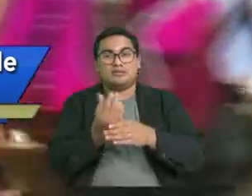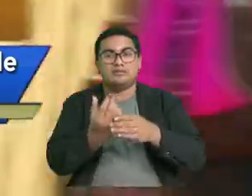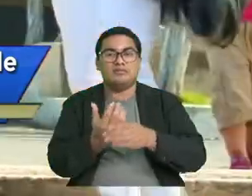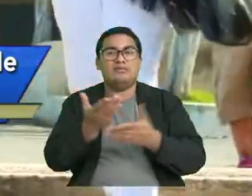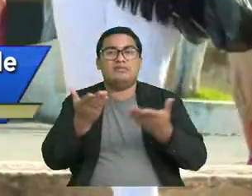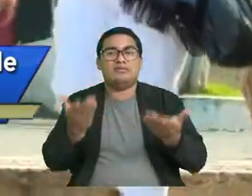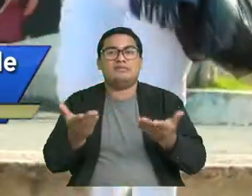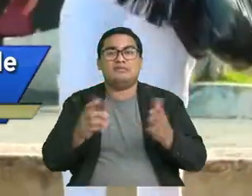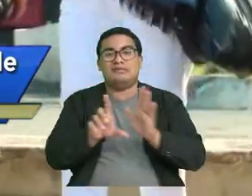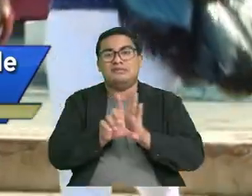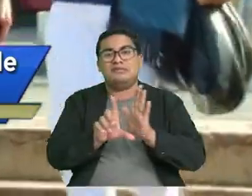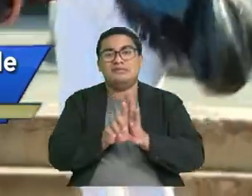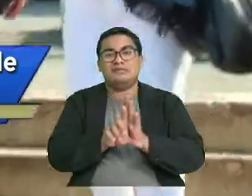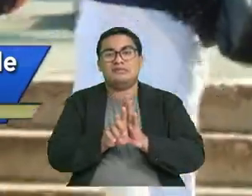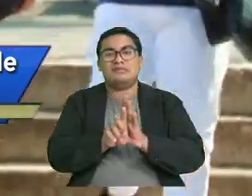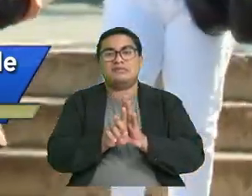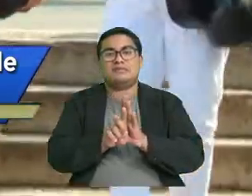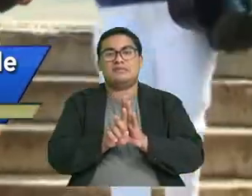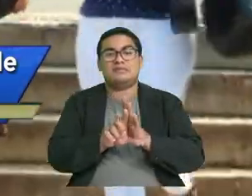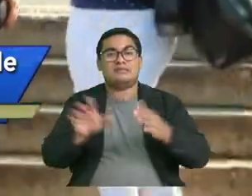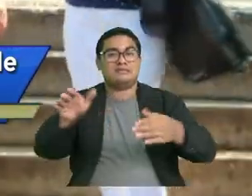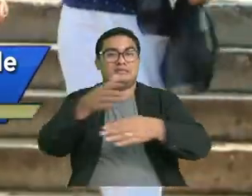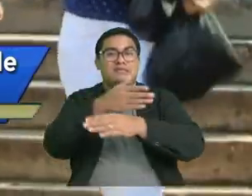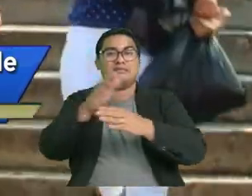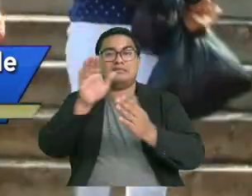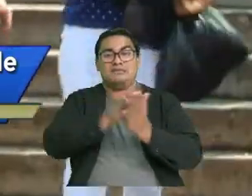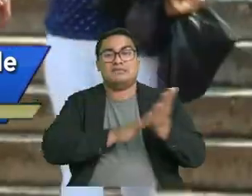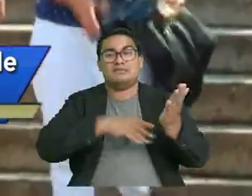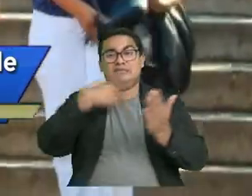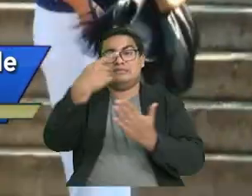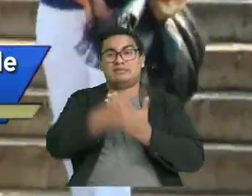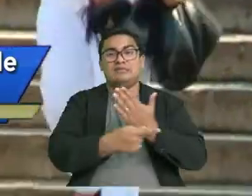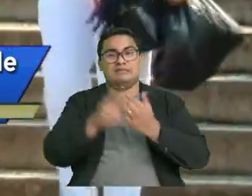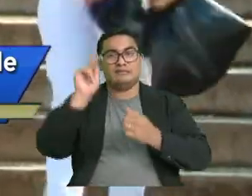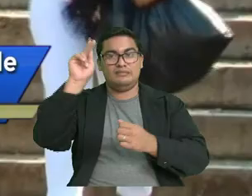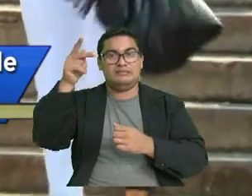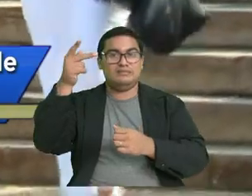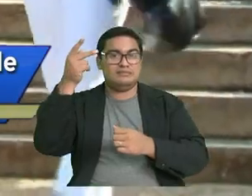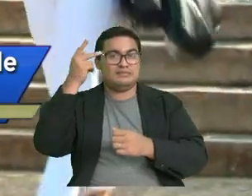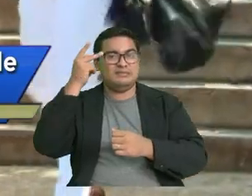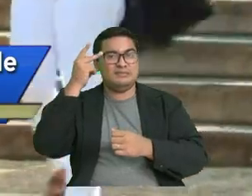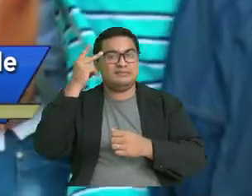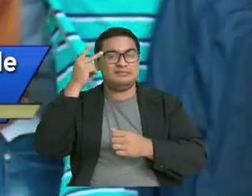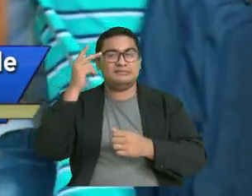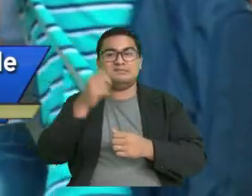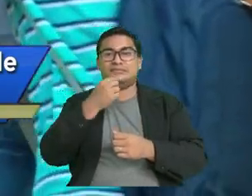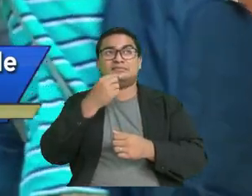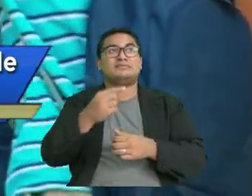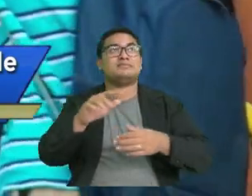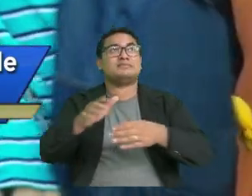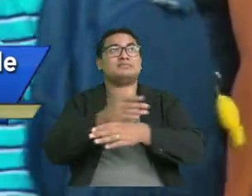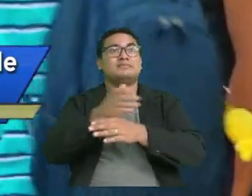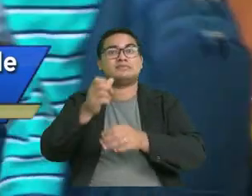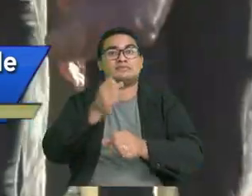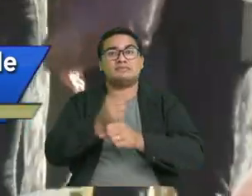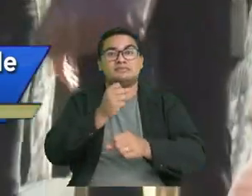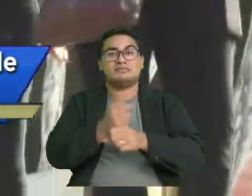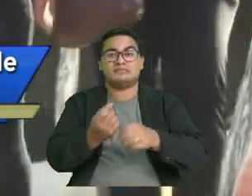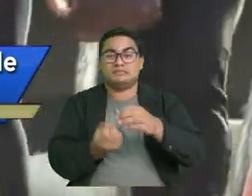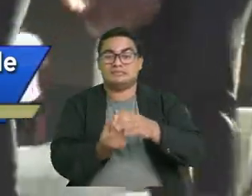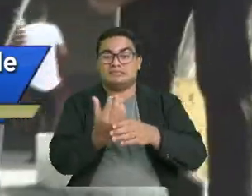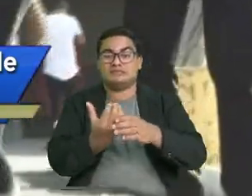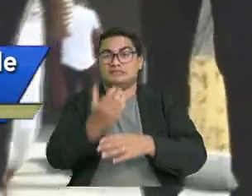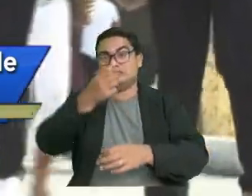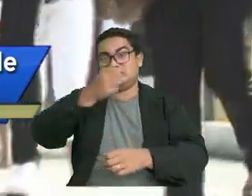partir de esa ley se generan varios programas, políticas, y tenemos que se aseguran los medios de producción y de